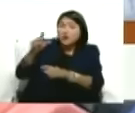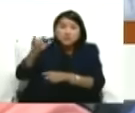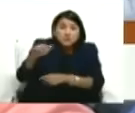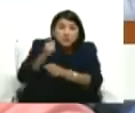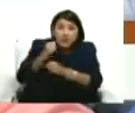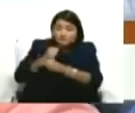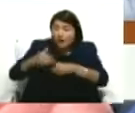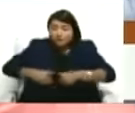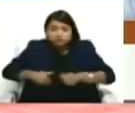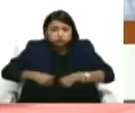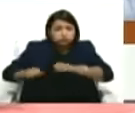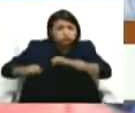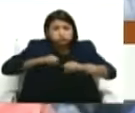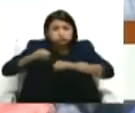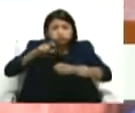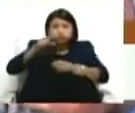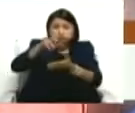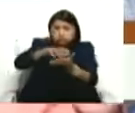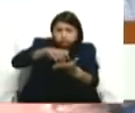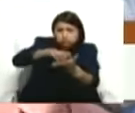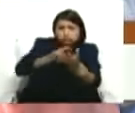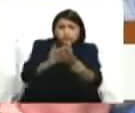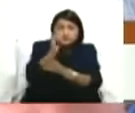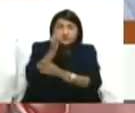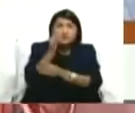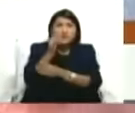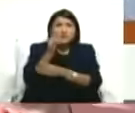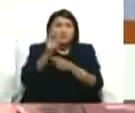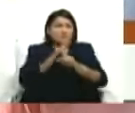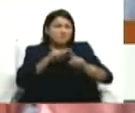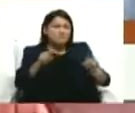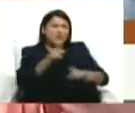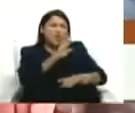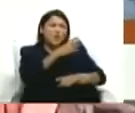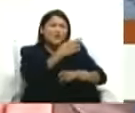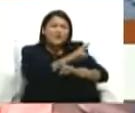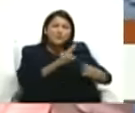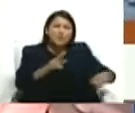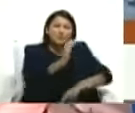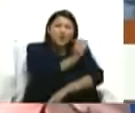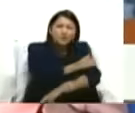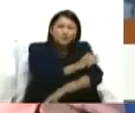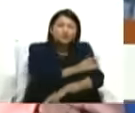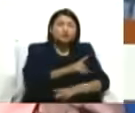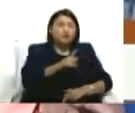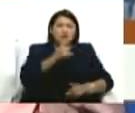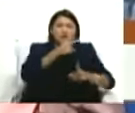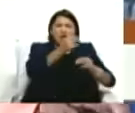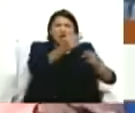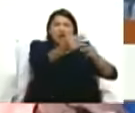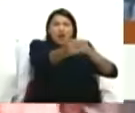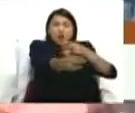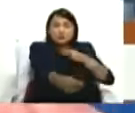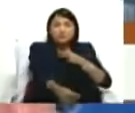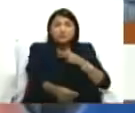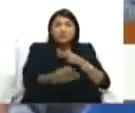histórico. Y el puntofijismo lo había negado como sujeto político al pueblo venezolano y había negado todos sus derechos,